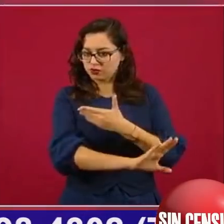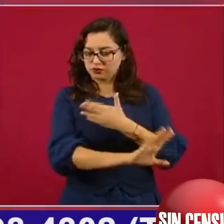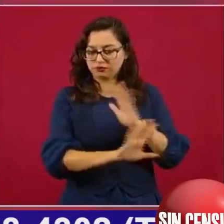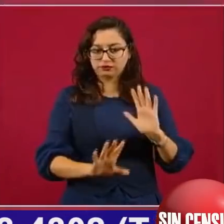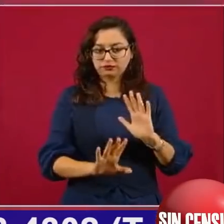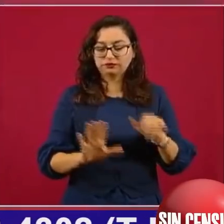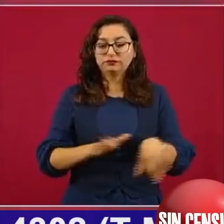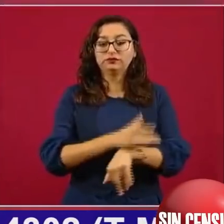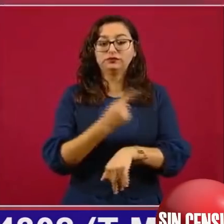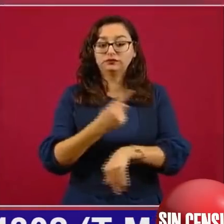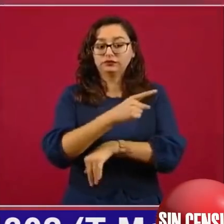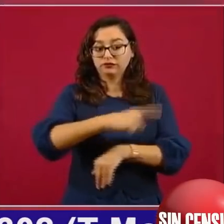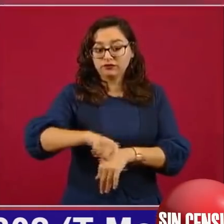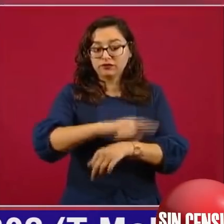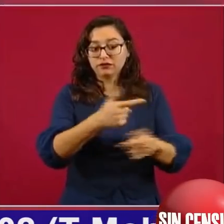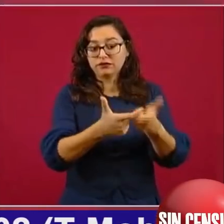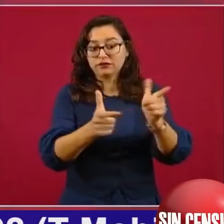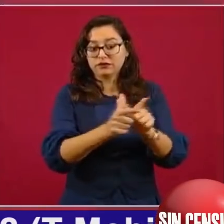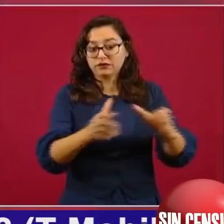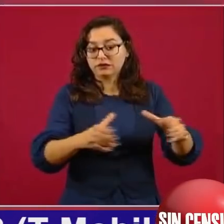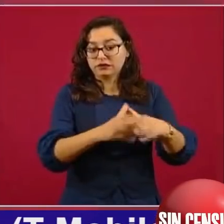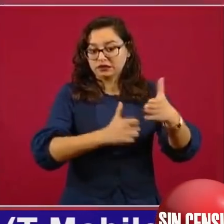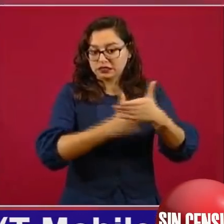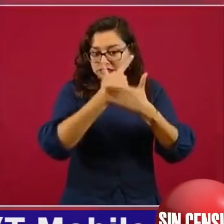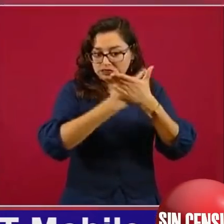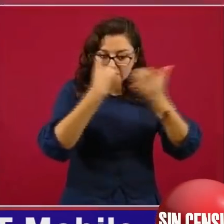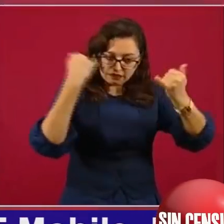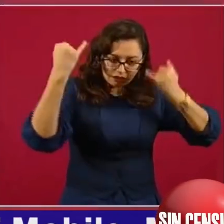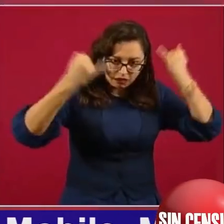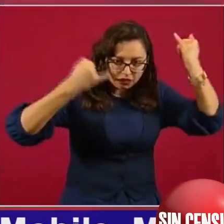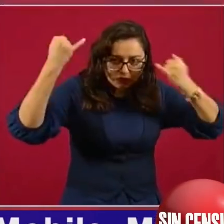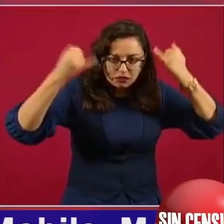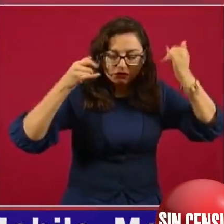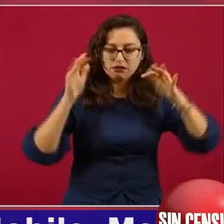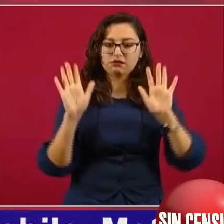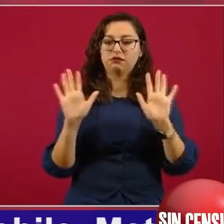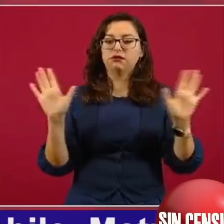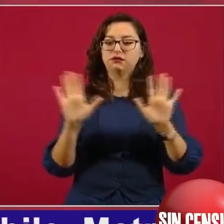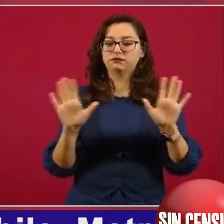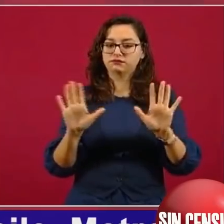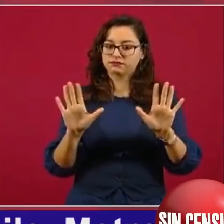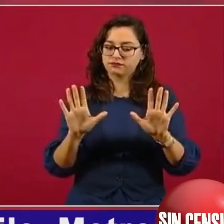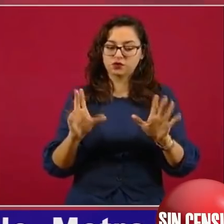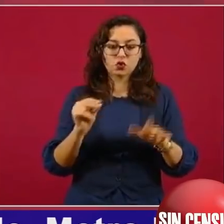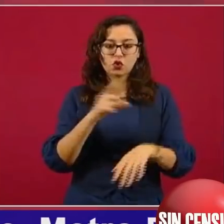respeto, son muy dogmáticos. ¿Sí?